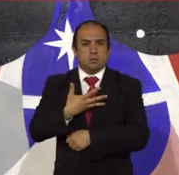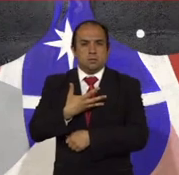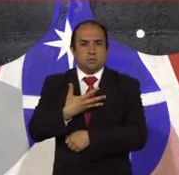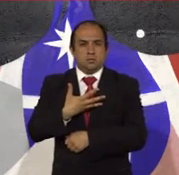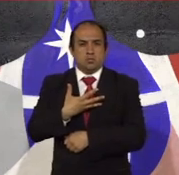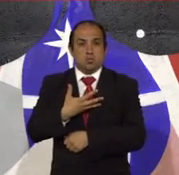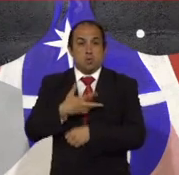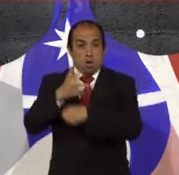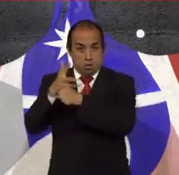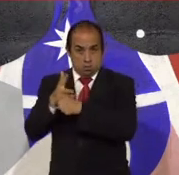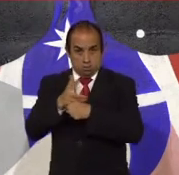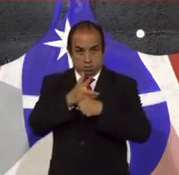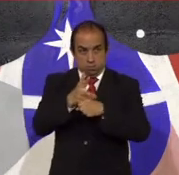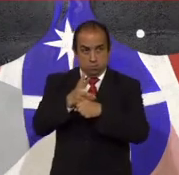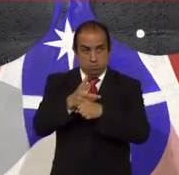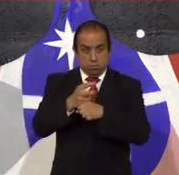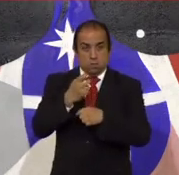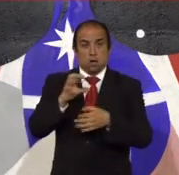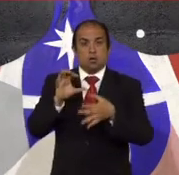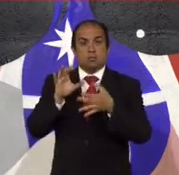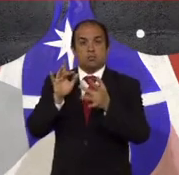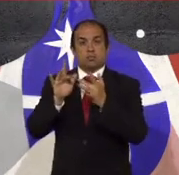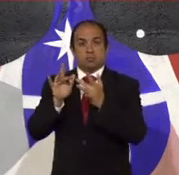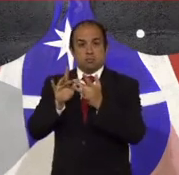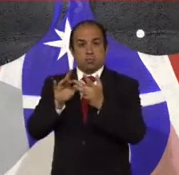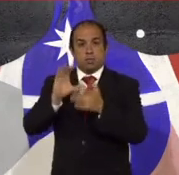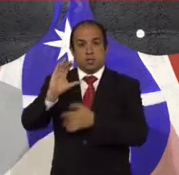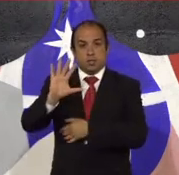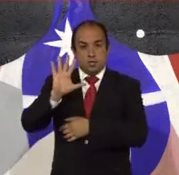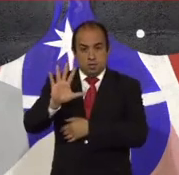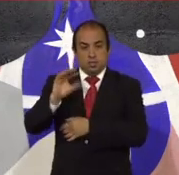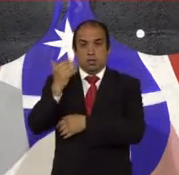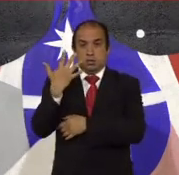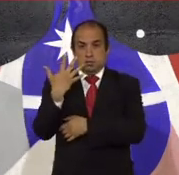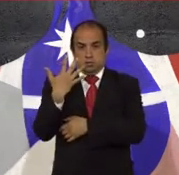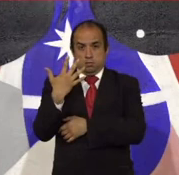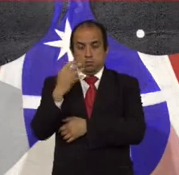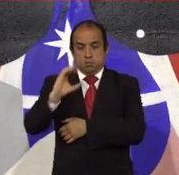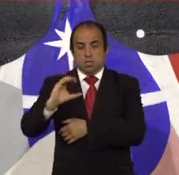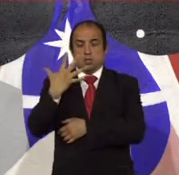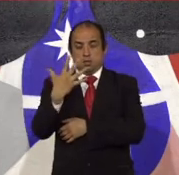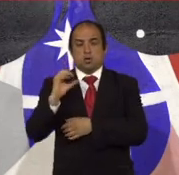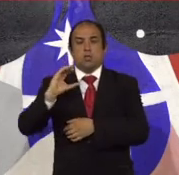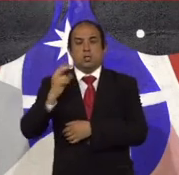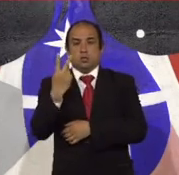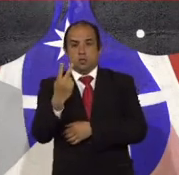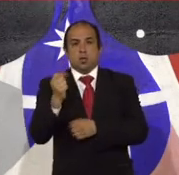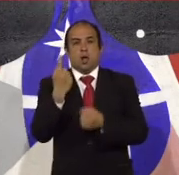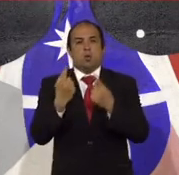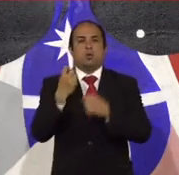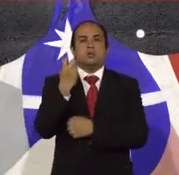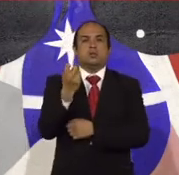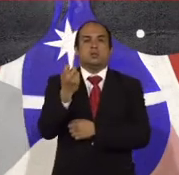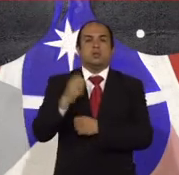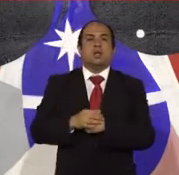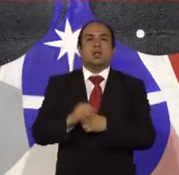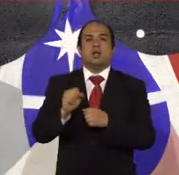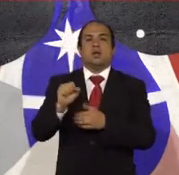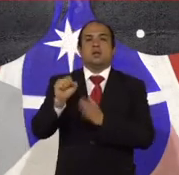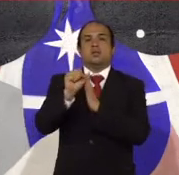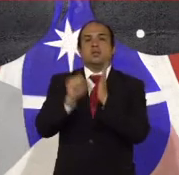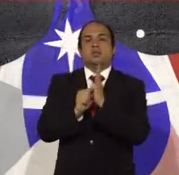un arreglo de cámaras. Son dos cámaras que están conectadas directamente al C5, a los C2 y algunas de ellas al sistema de